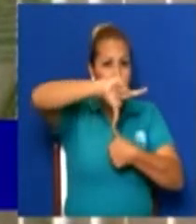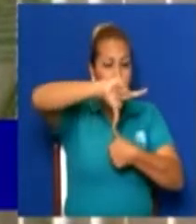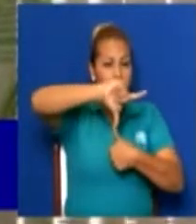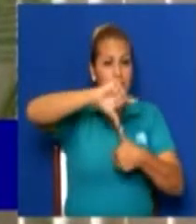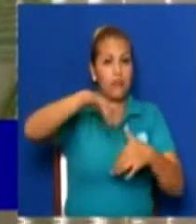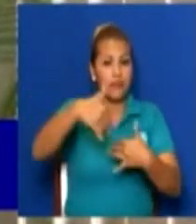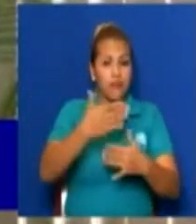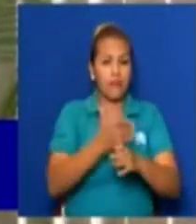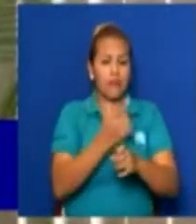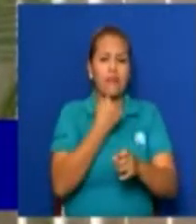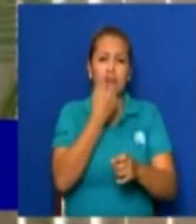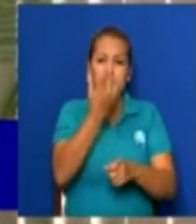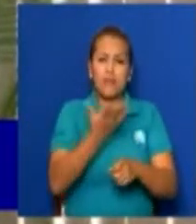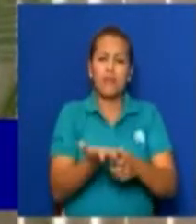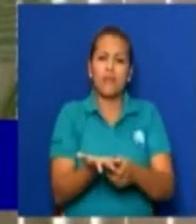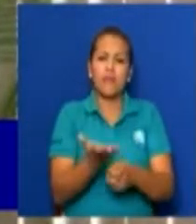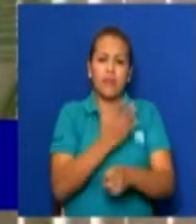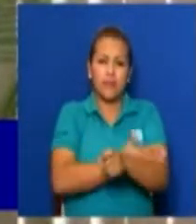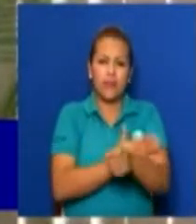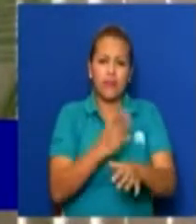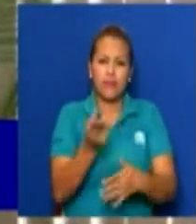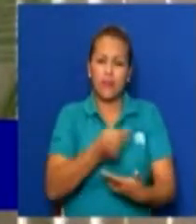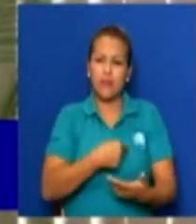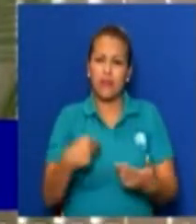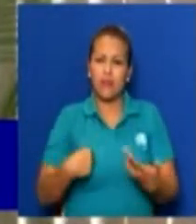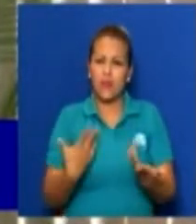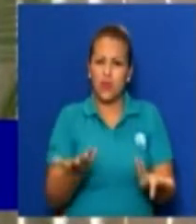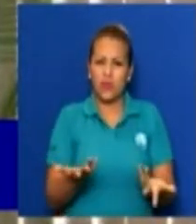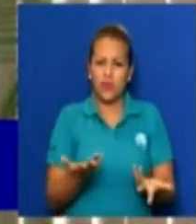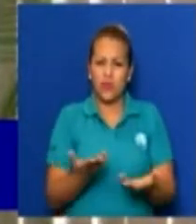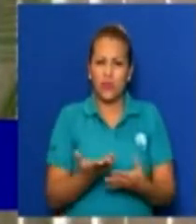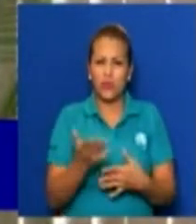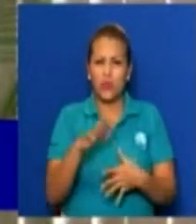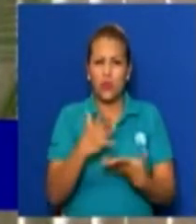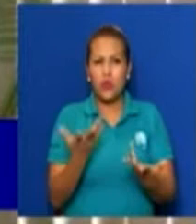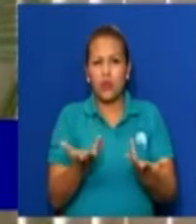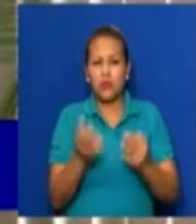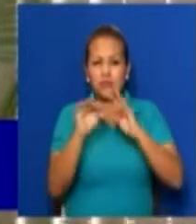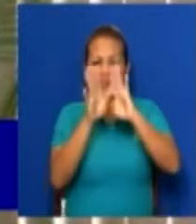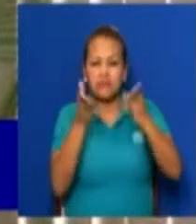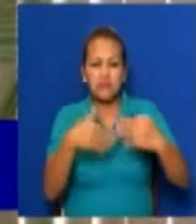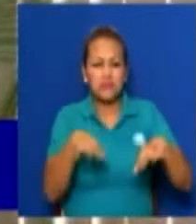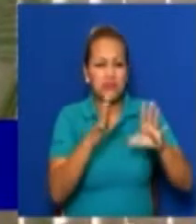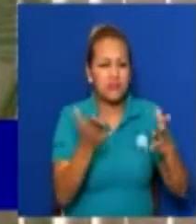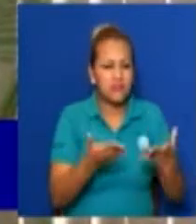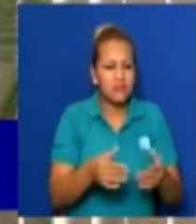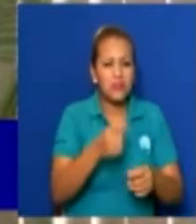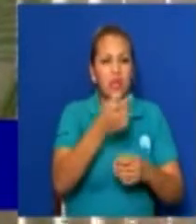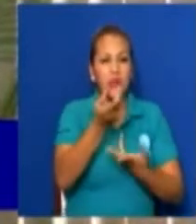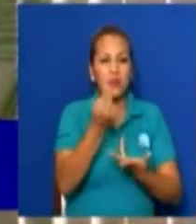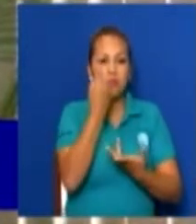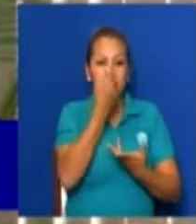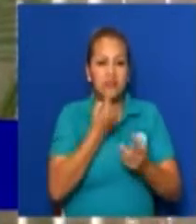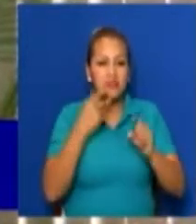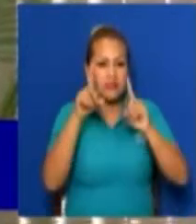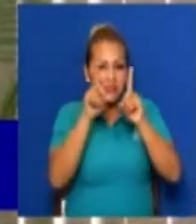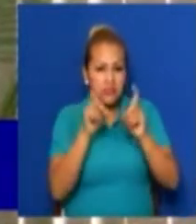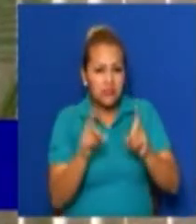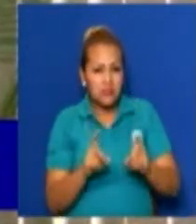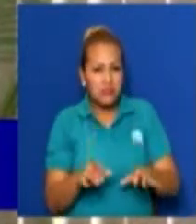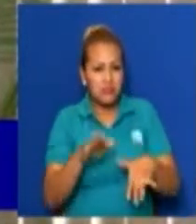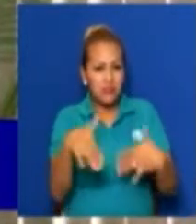había un fenómeno de feminización de la pobreza, es decir, los indicadores de